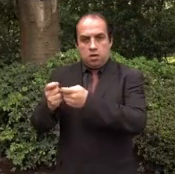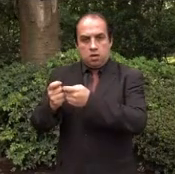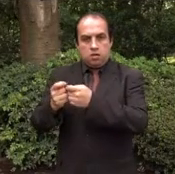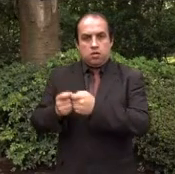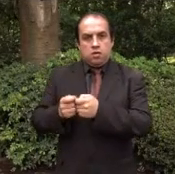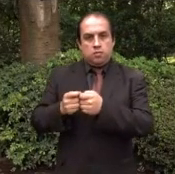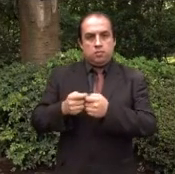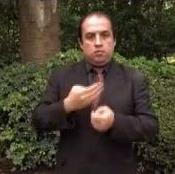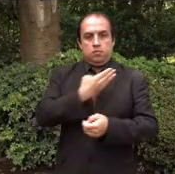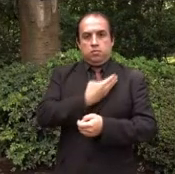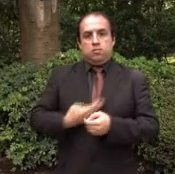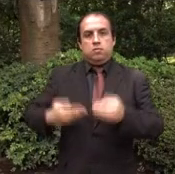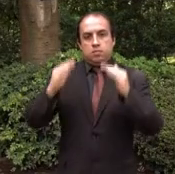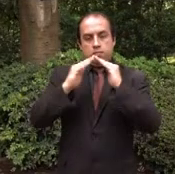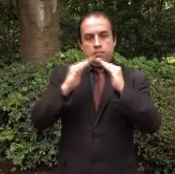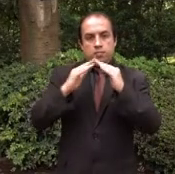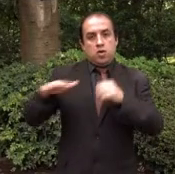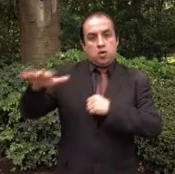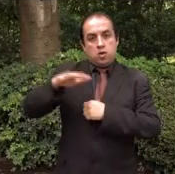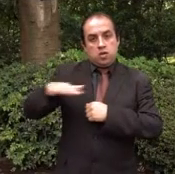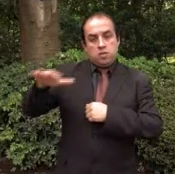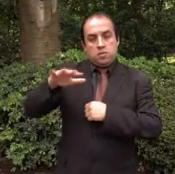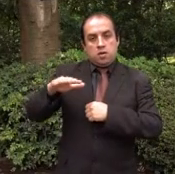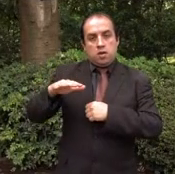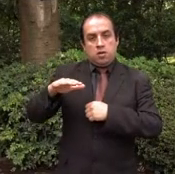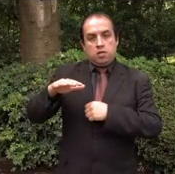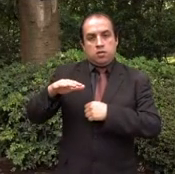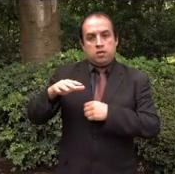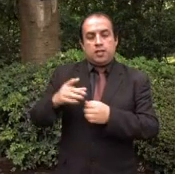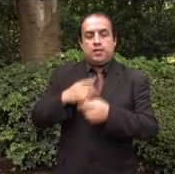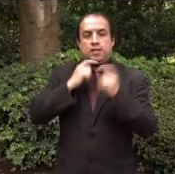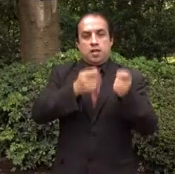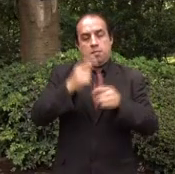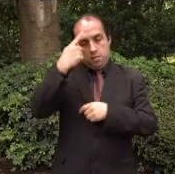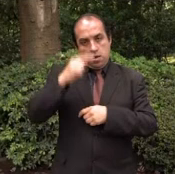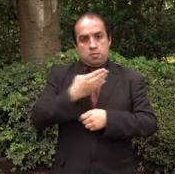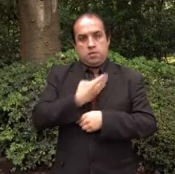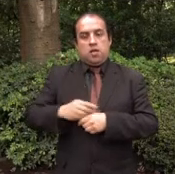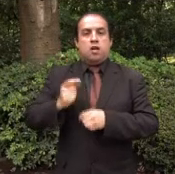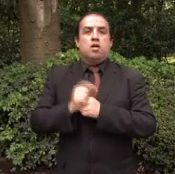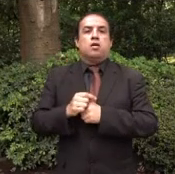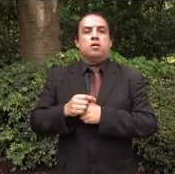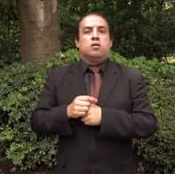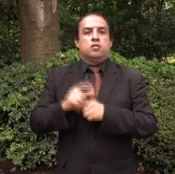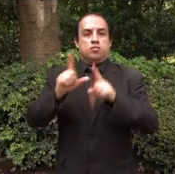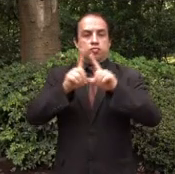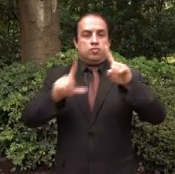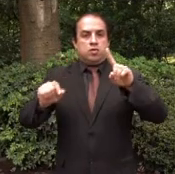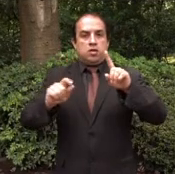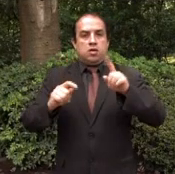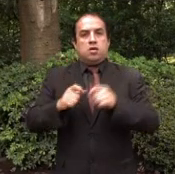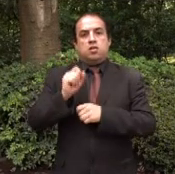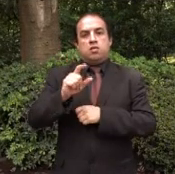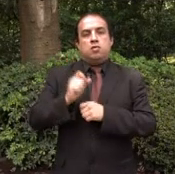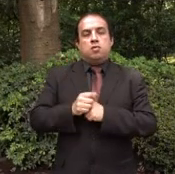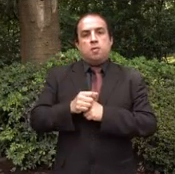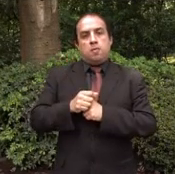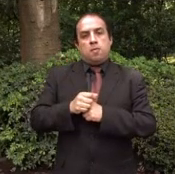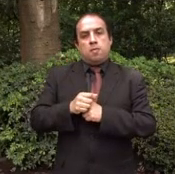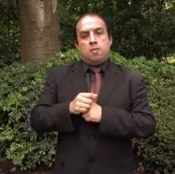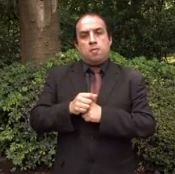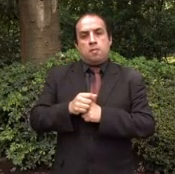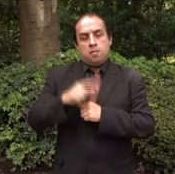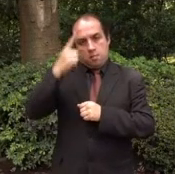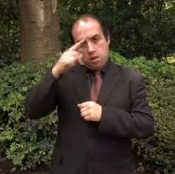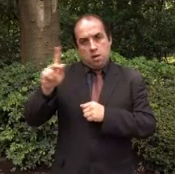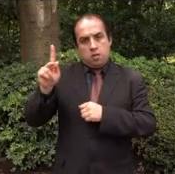un espacio que pertenecía a la Presidencia de la República y al Estado Mayor al pueblo de México, se